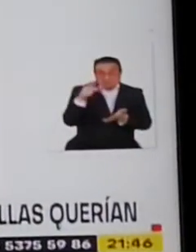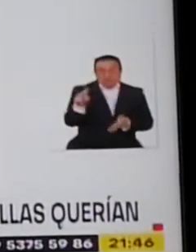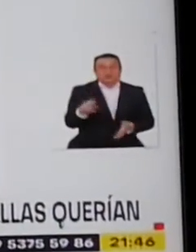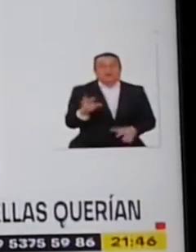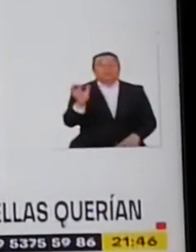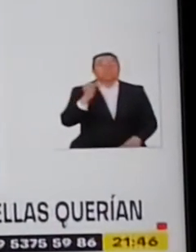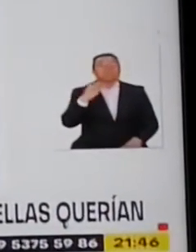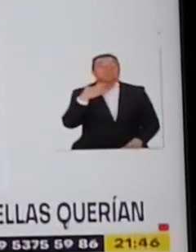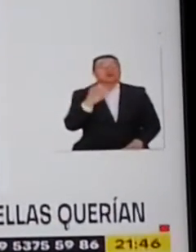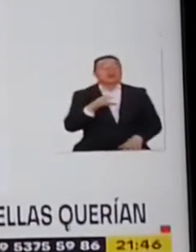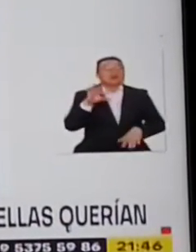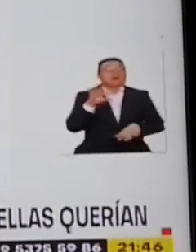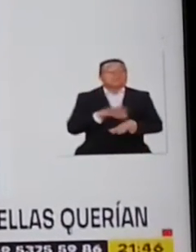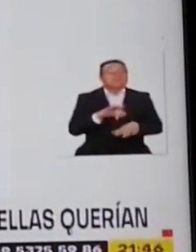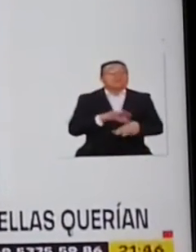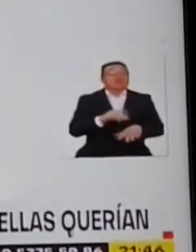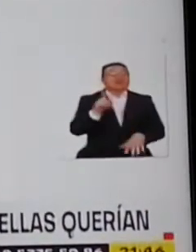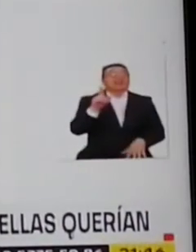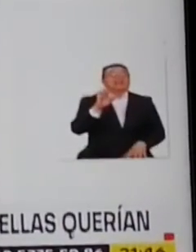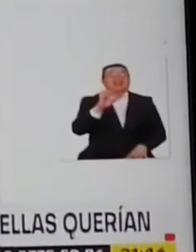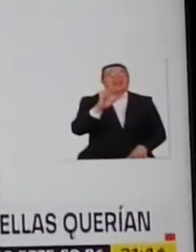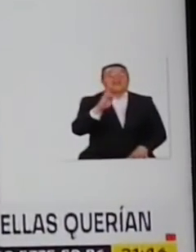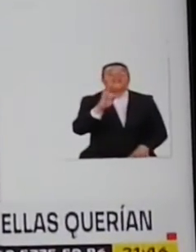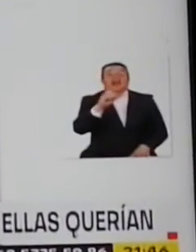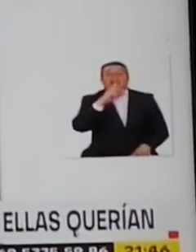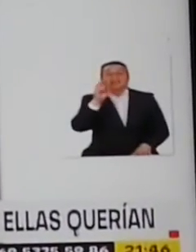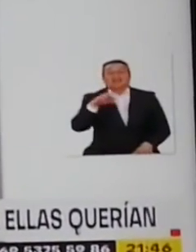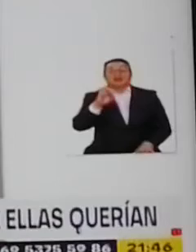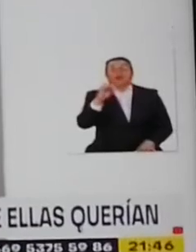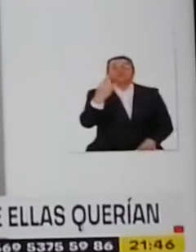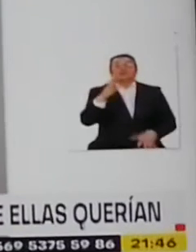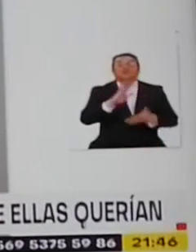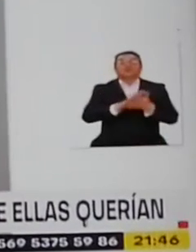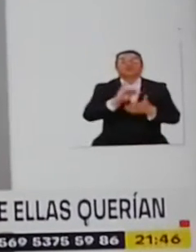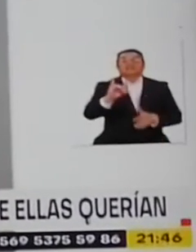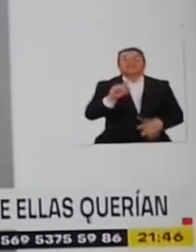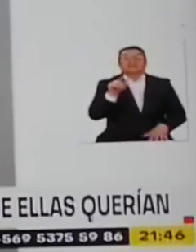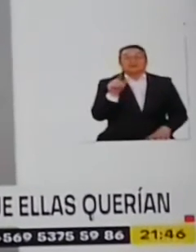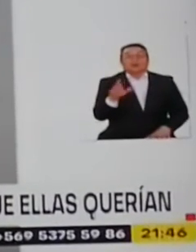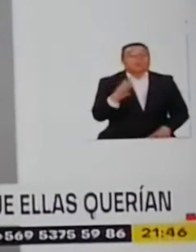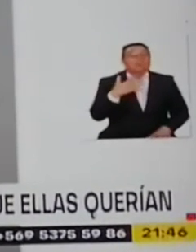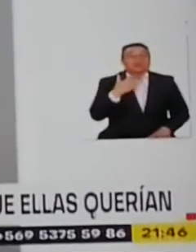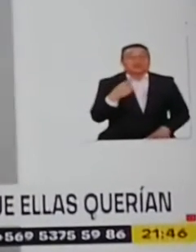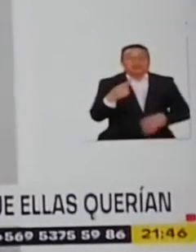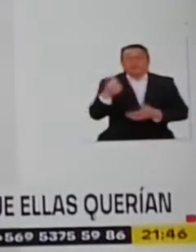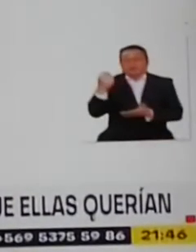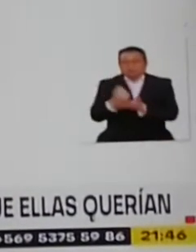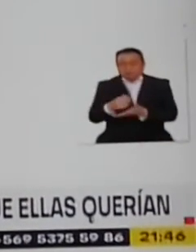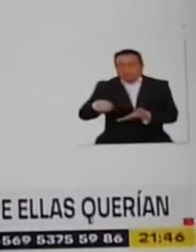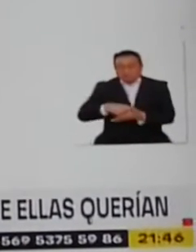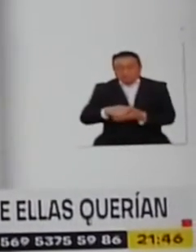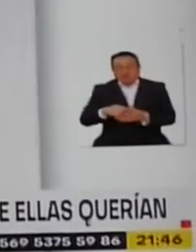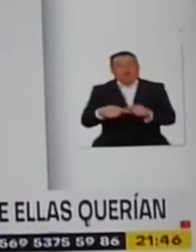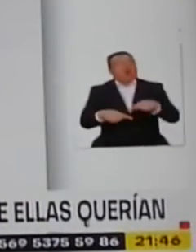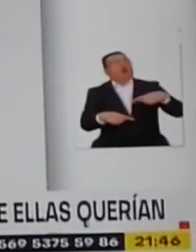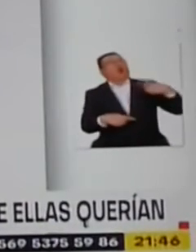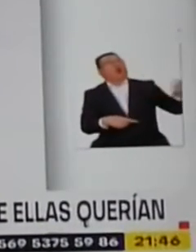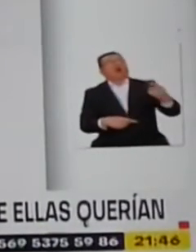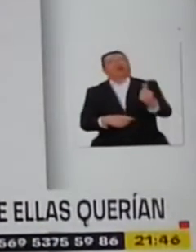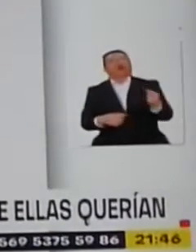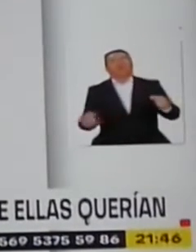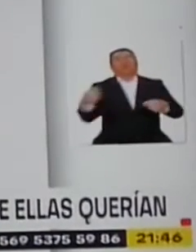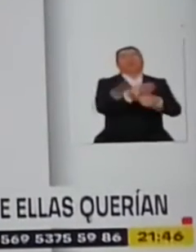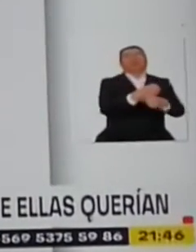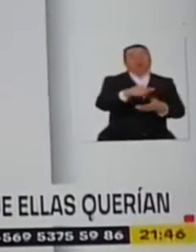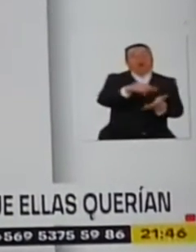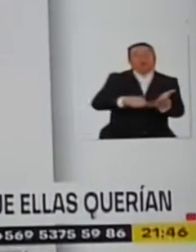Porque el médico Sebastián Pucci firma los documentos, promociona la clínica en videos y luego son otros los profesionales que atienden a las